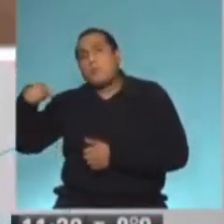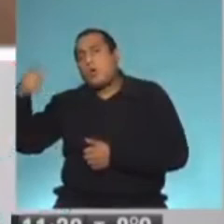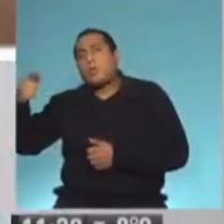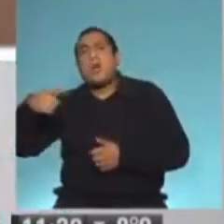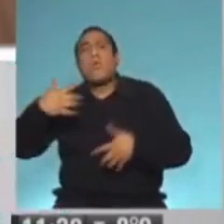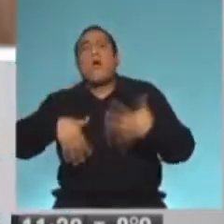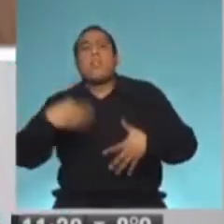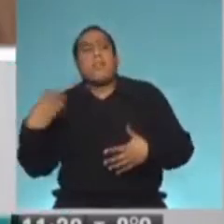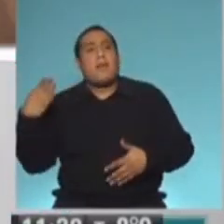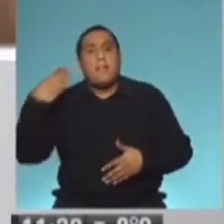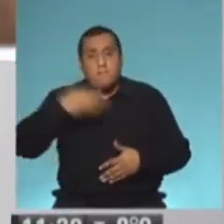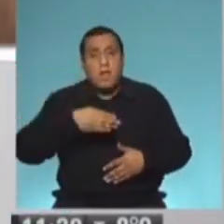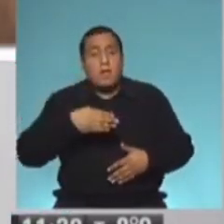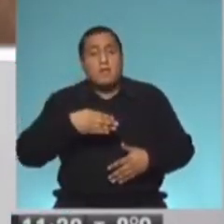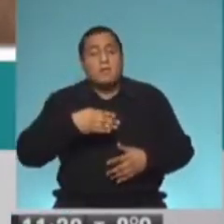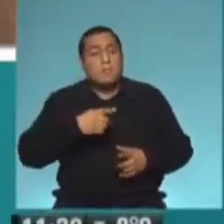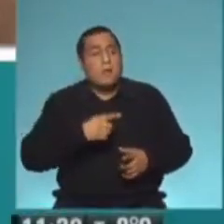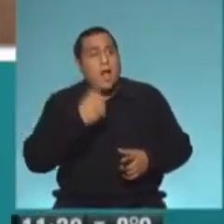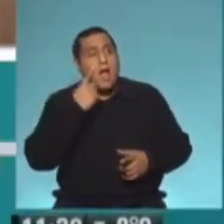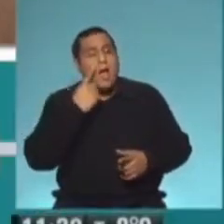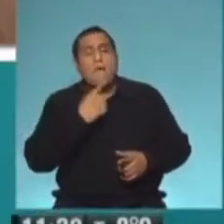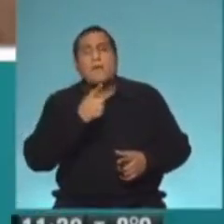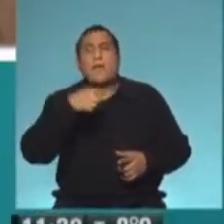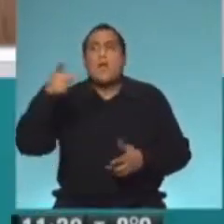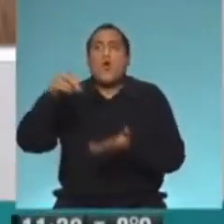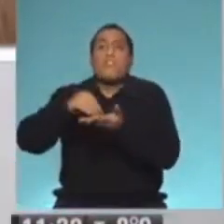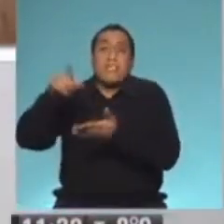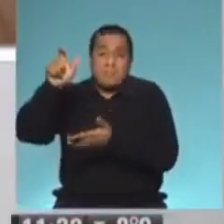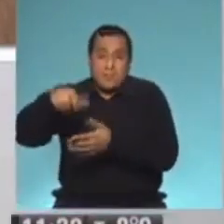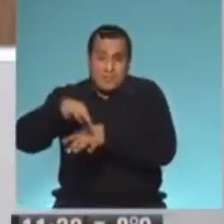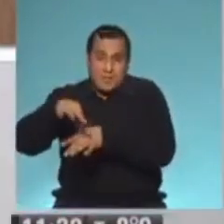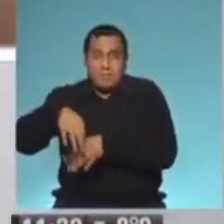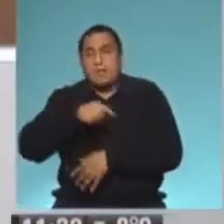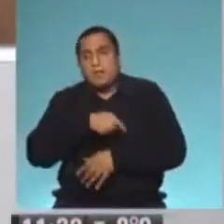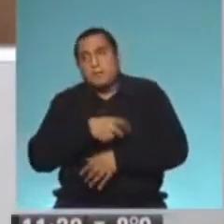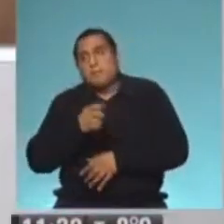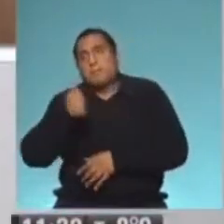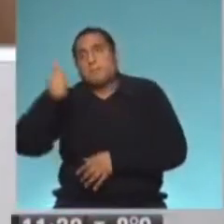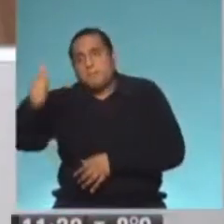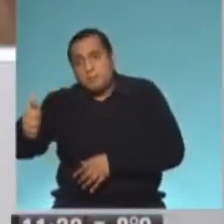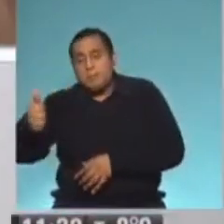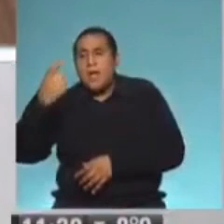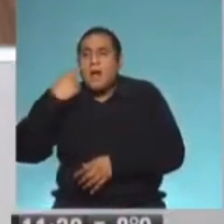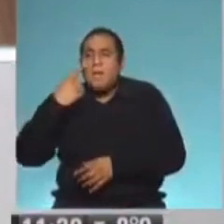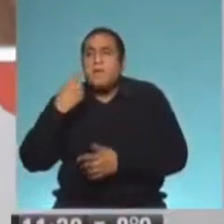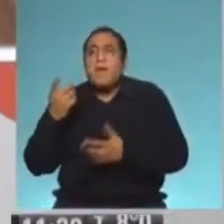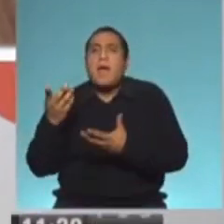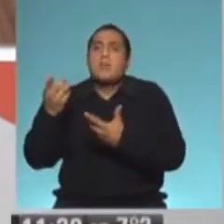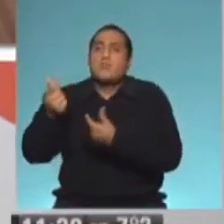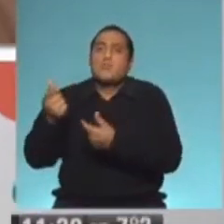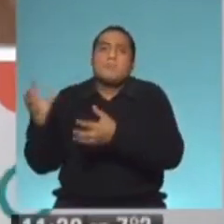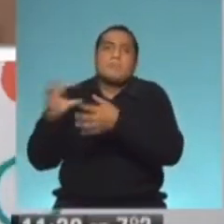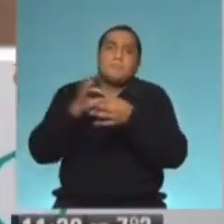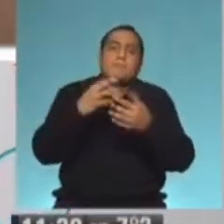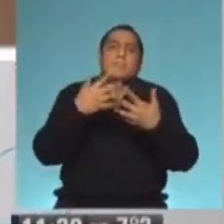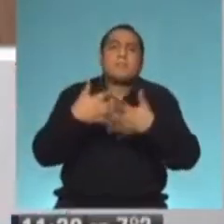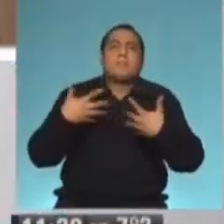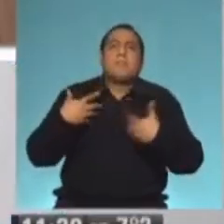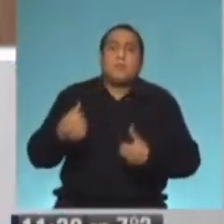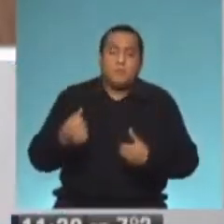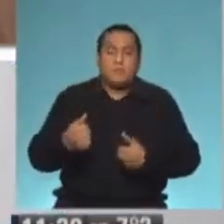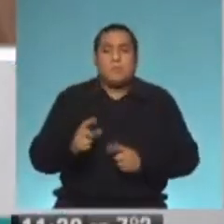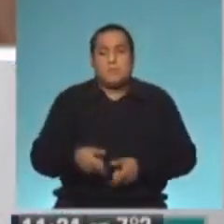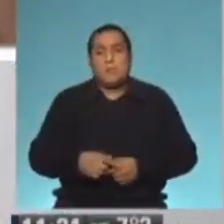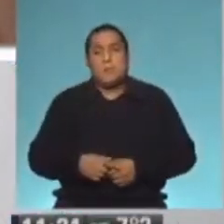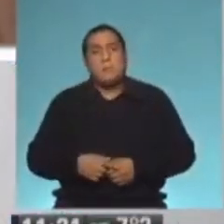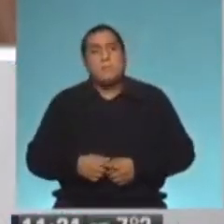también la oficina del paciente piensa de qué manera lo puede insertar al sistema de salud, hablando directamente con los equipos técnicos que están involucrados, Muy